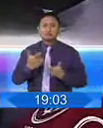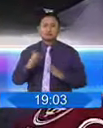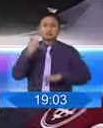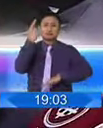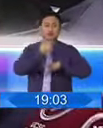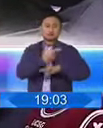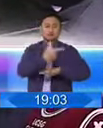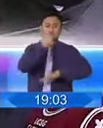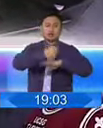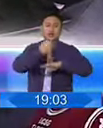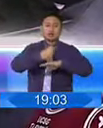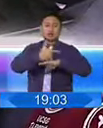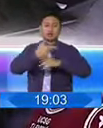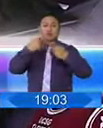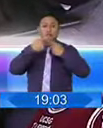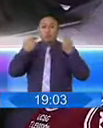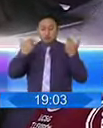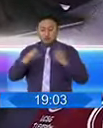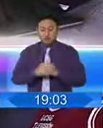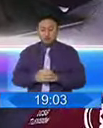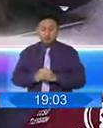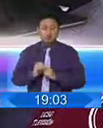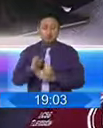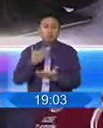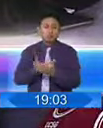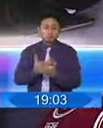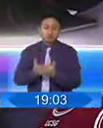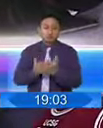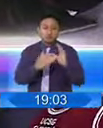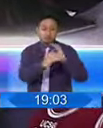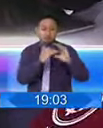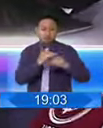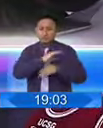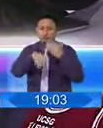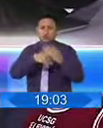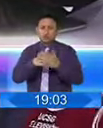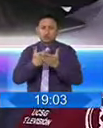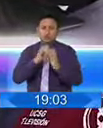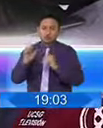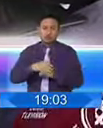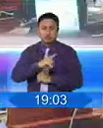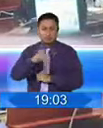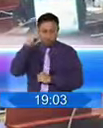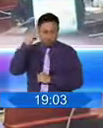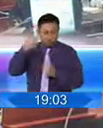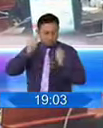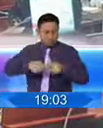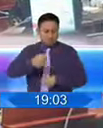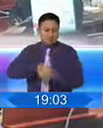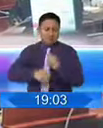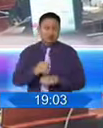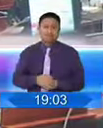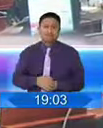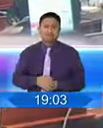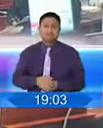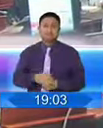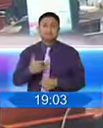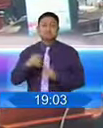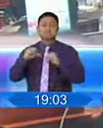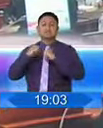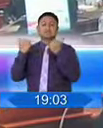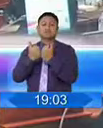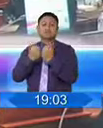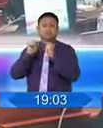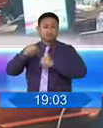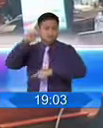que el gerente de medios públicos nos envíe una propuesta concreta para todos los medios de comunicación que están en manos del Estado. En la Asamblea hay la predisposición